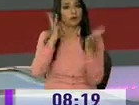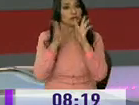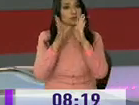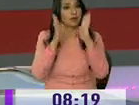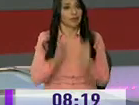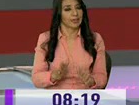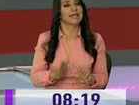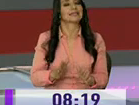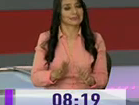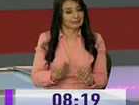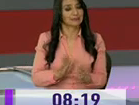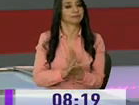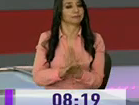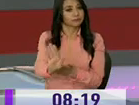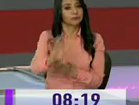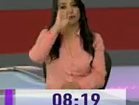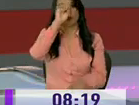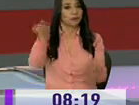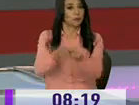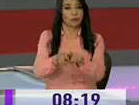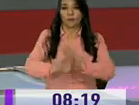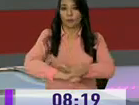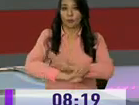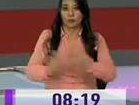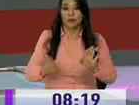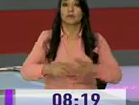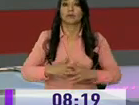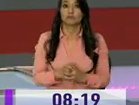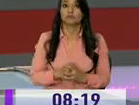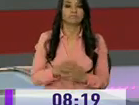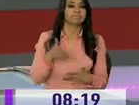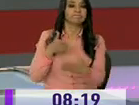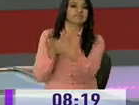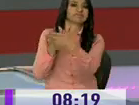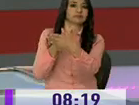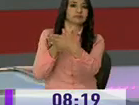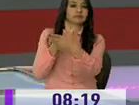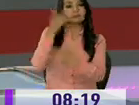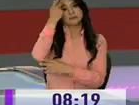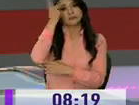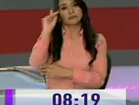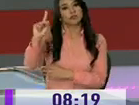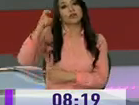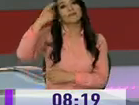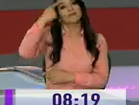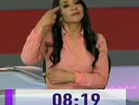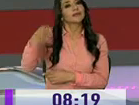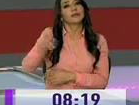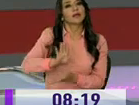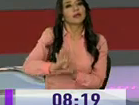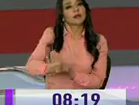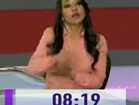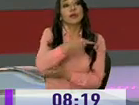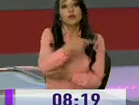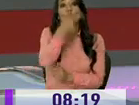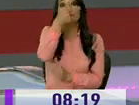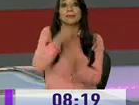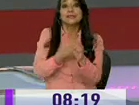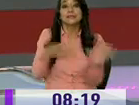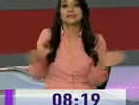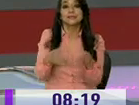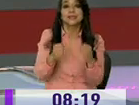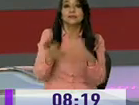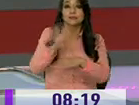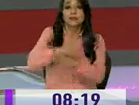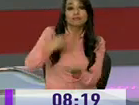muestran radicales. Dicen que, dicen estar en contra de lo decidido por el Ejecutivo. Ellos tendrán un mes para debatir en